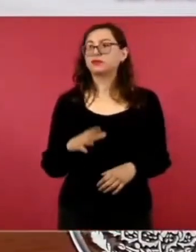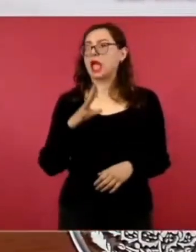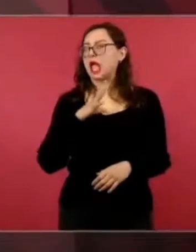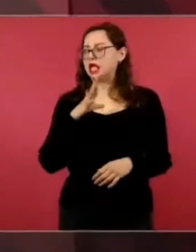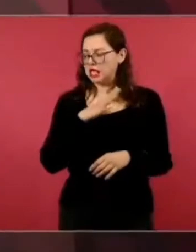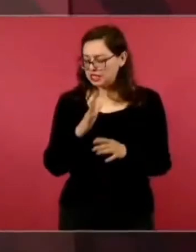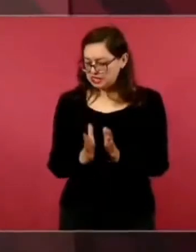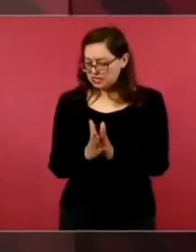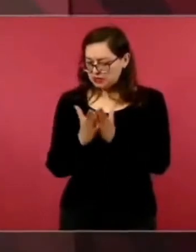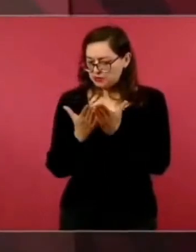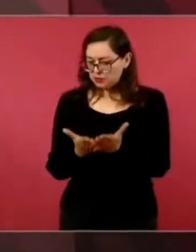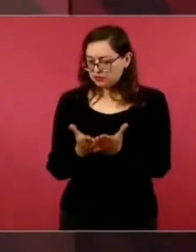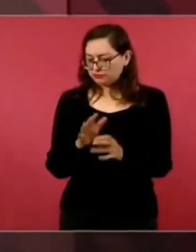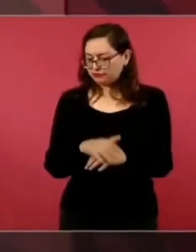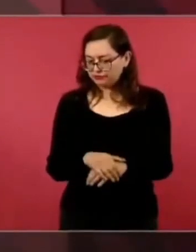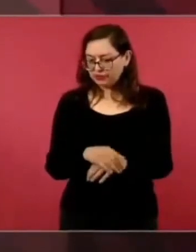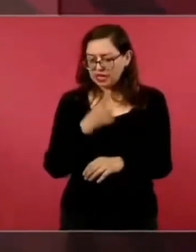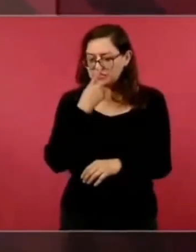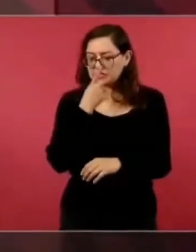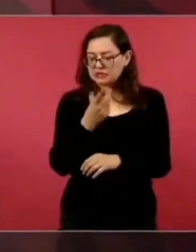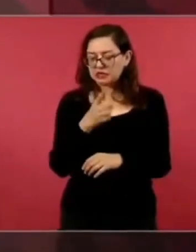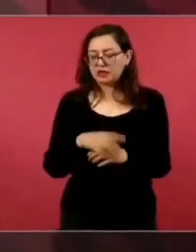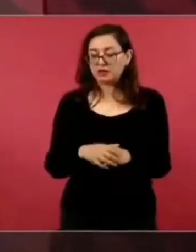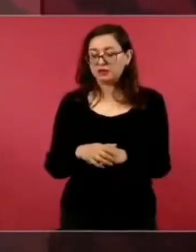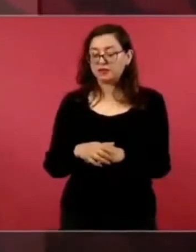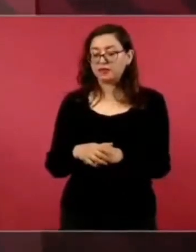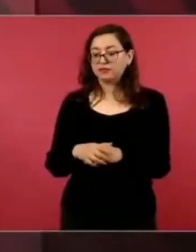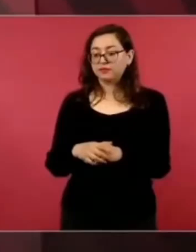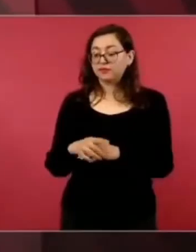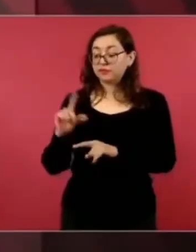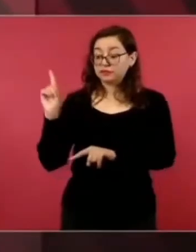eufemísticamente desincorporación